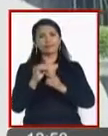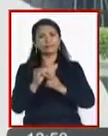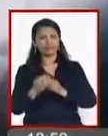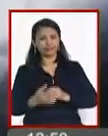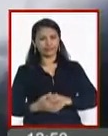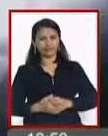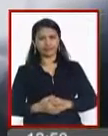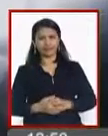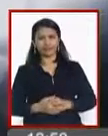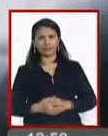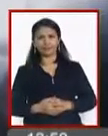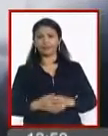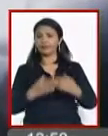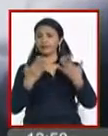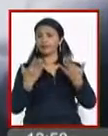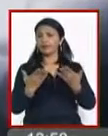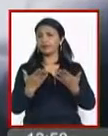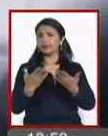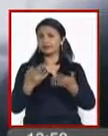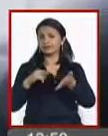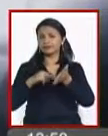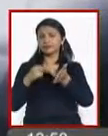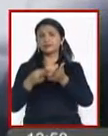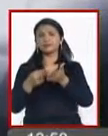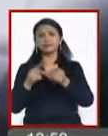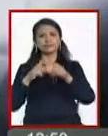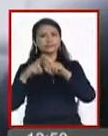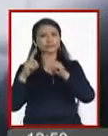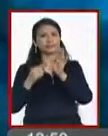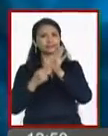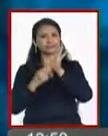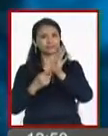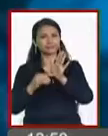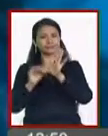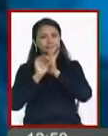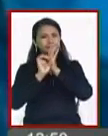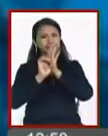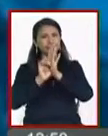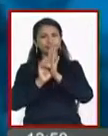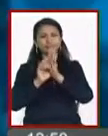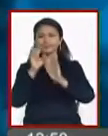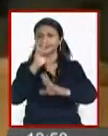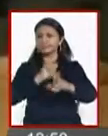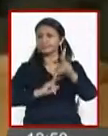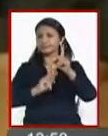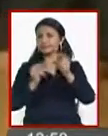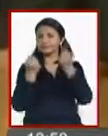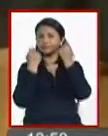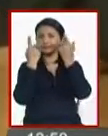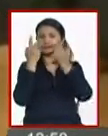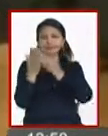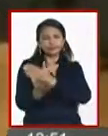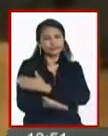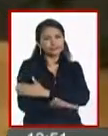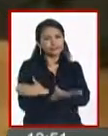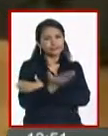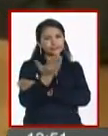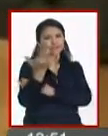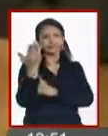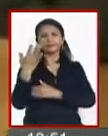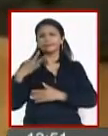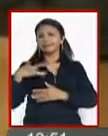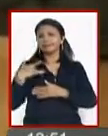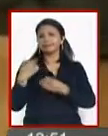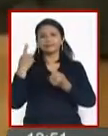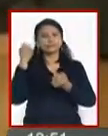generalmente cuando están en el sueño. Y estas parasomnias se manifiestan de diferentes formas. Por ejemplo, las personas que se despiertan en la madrugada y se